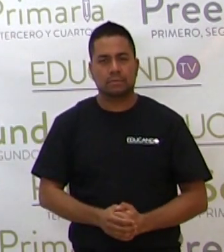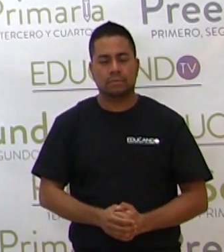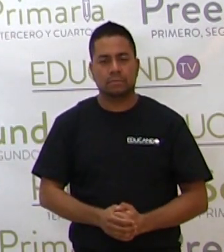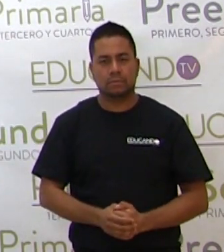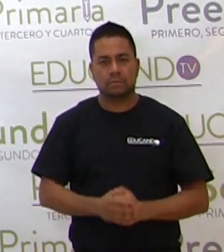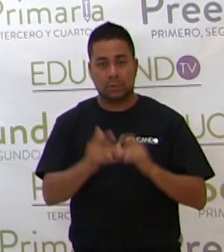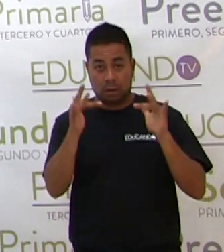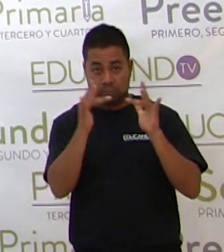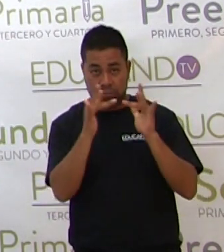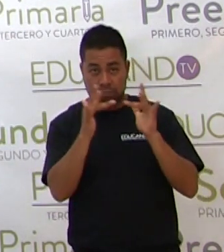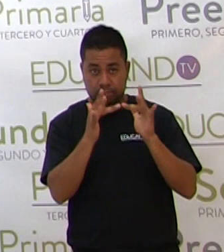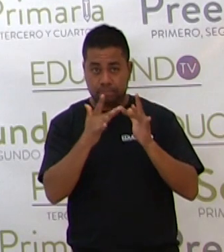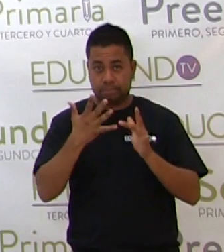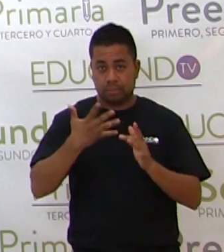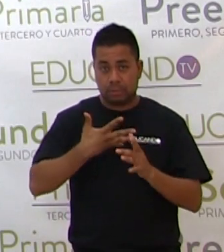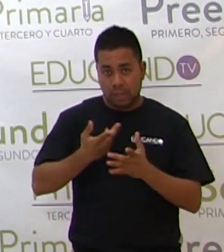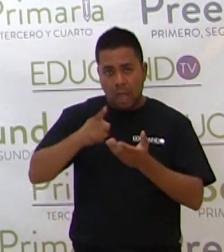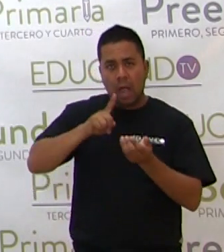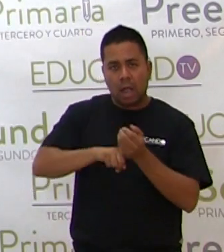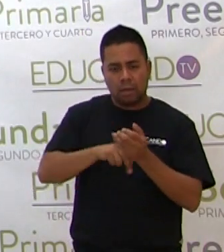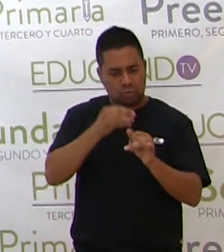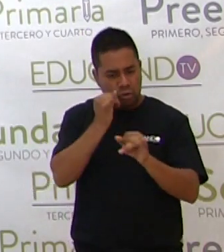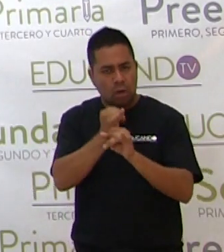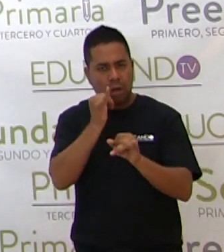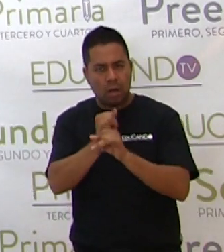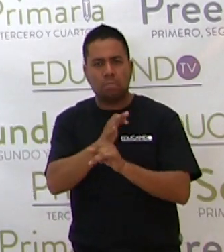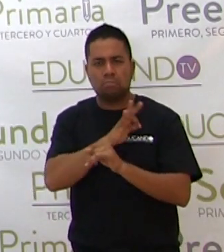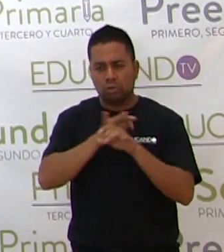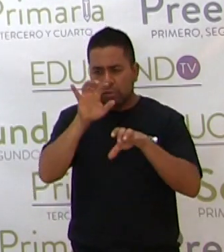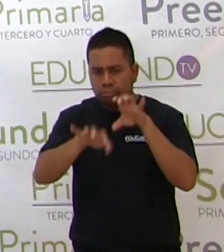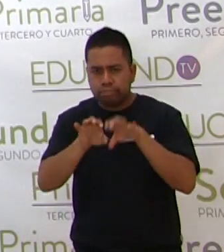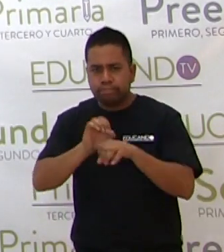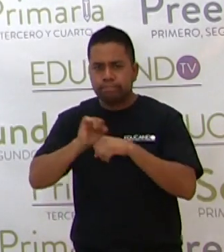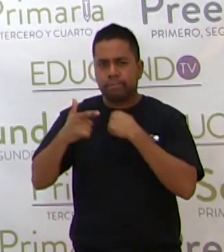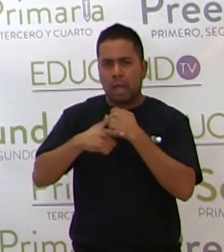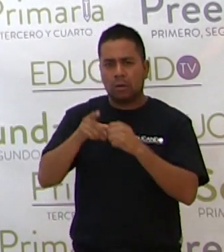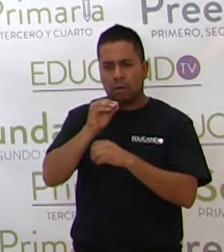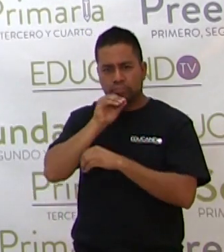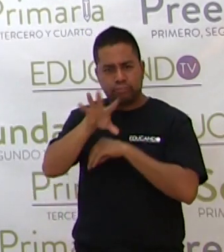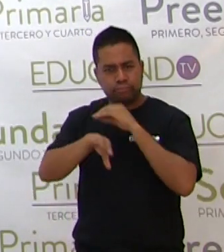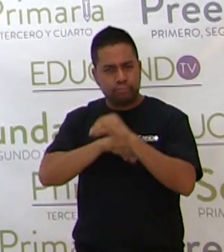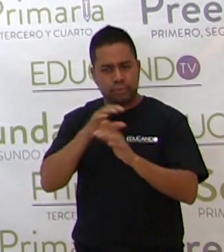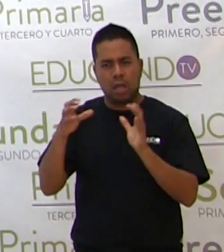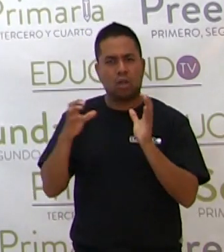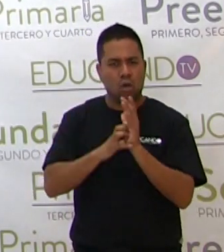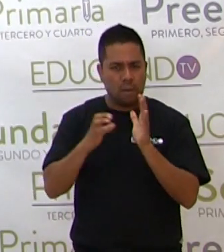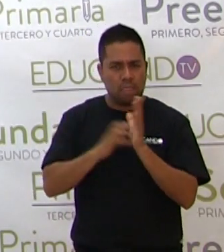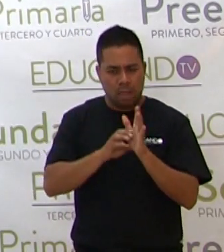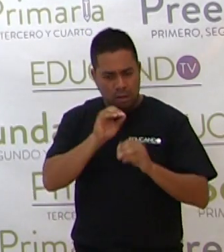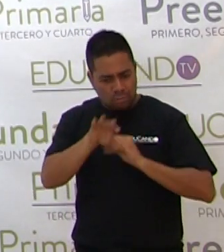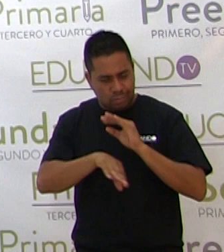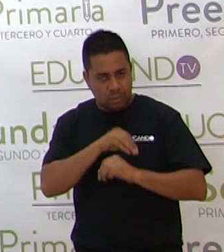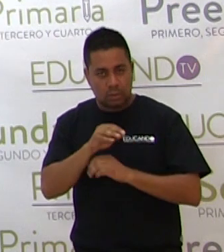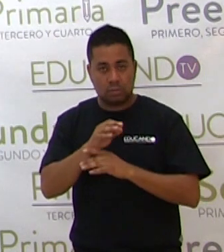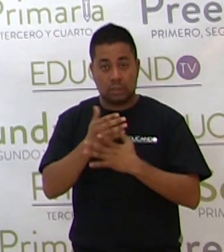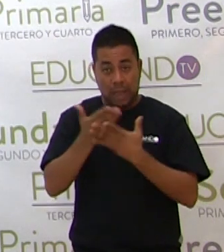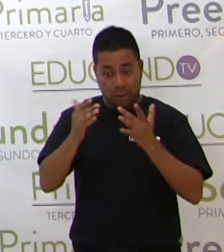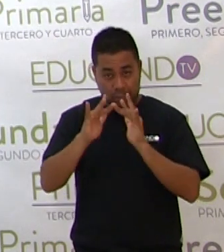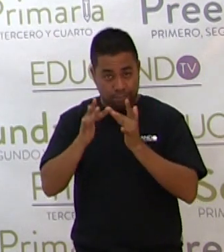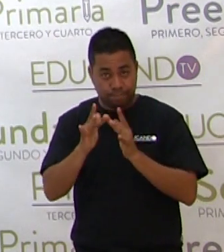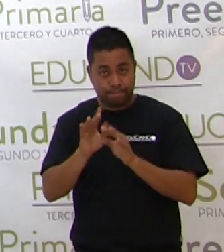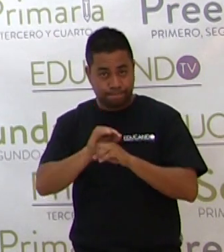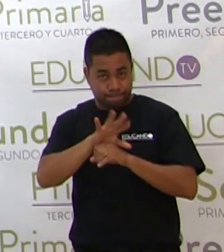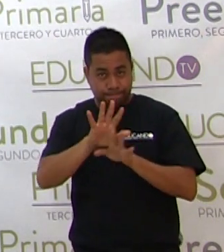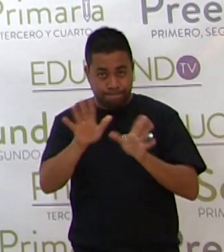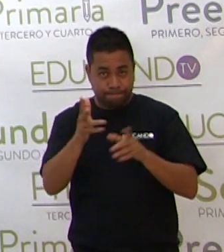su blog está en wordpress y ahí pueden visitarlo y dejar algún tipo de comentario pues bien ahora que ya los invite a las redes sociales